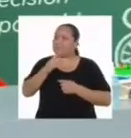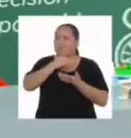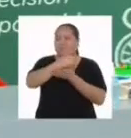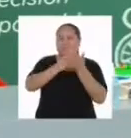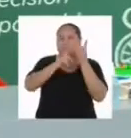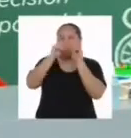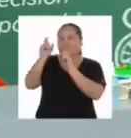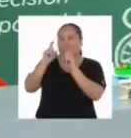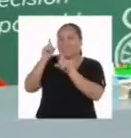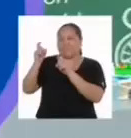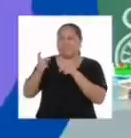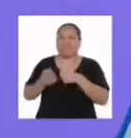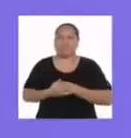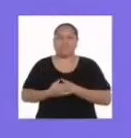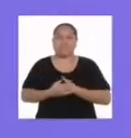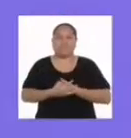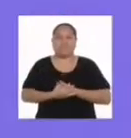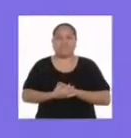al bloque de preguntas.